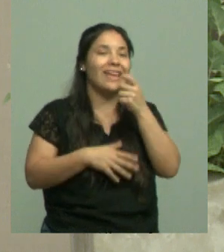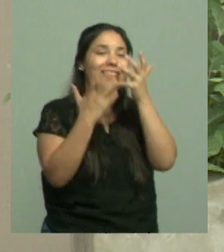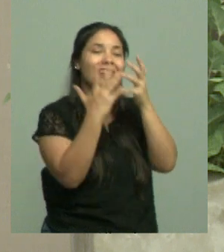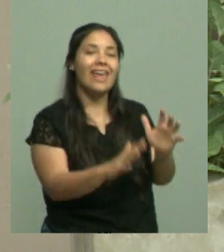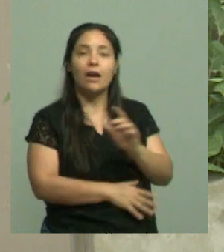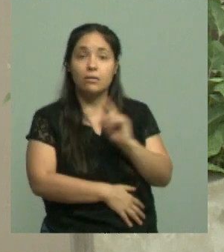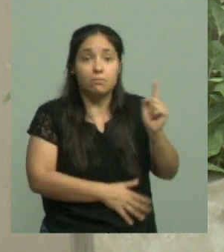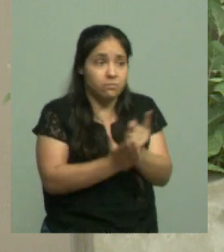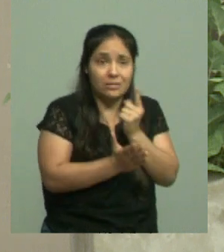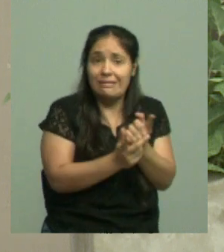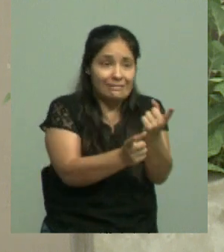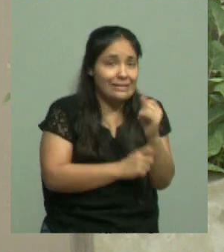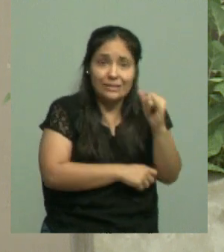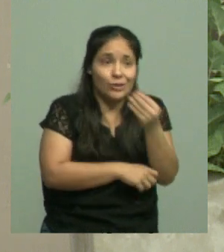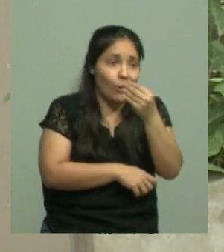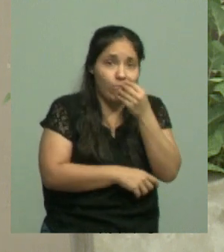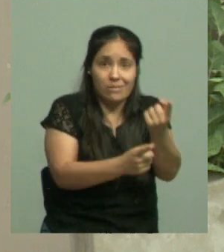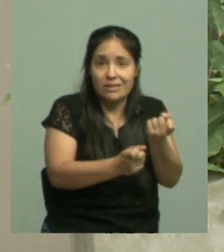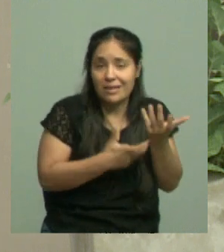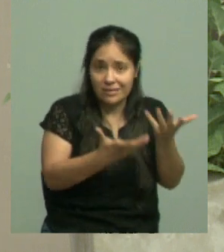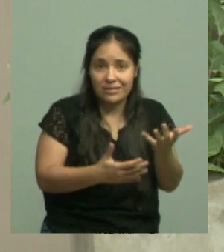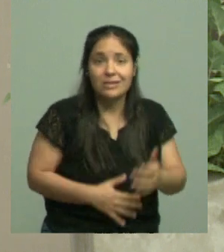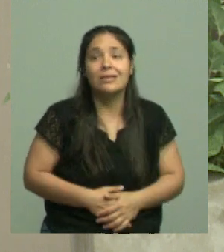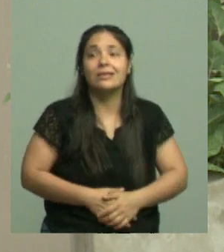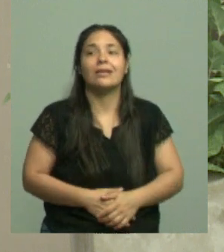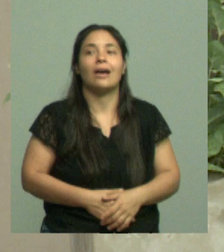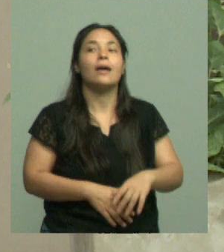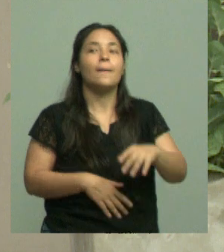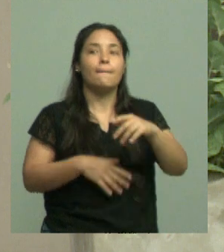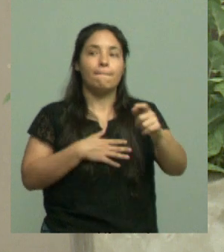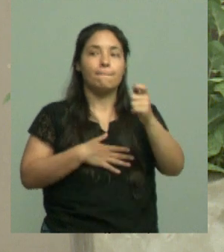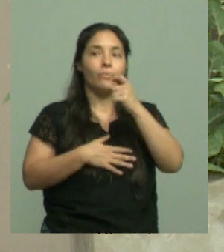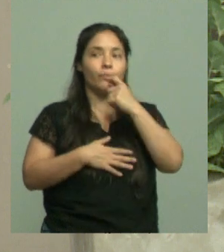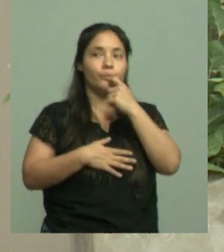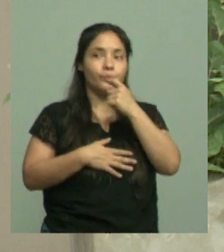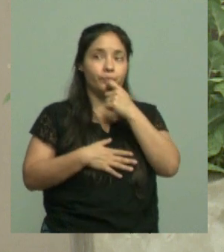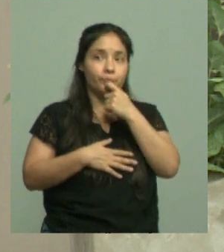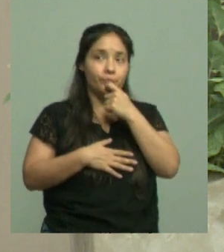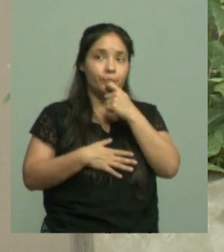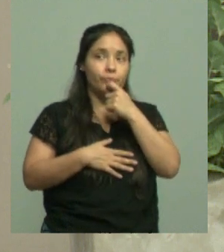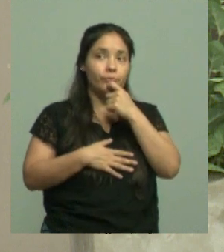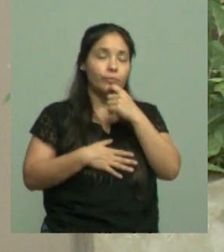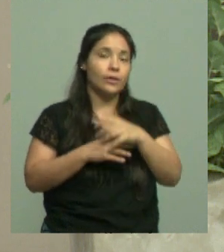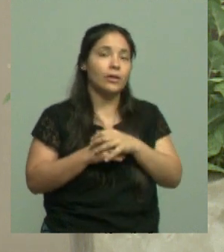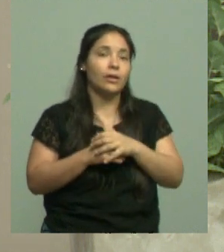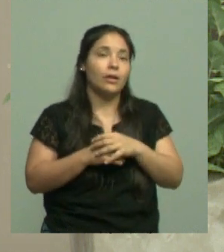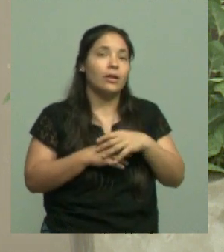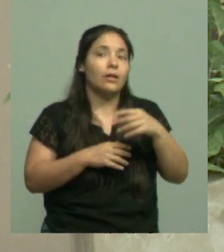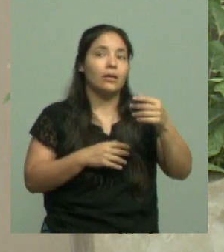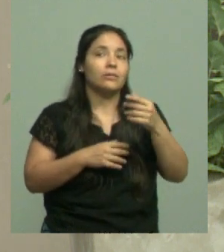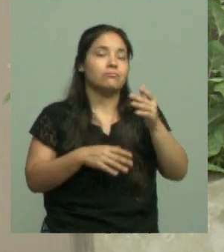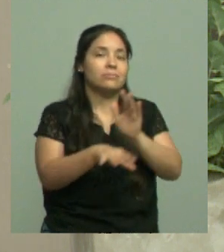ventas, como el aumento de precios es más que proporcional respecto de las ventas, ganan más plata que